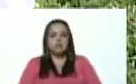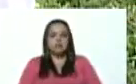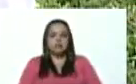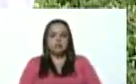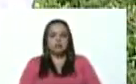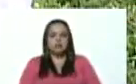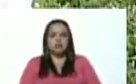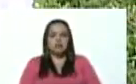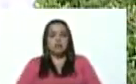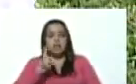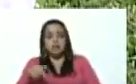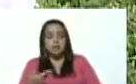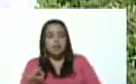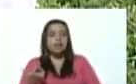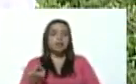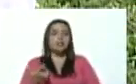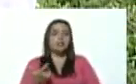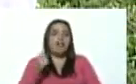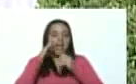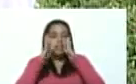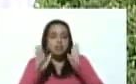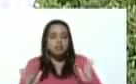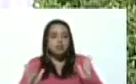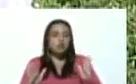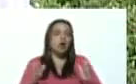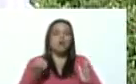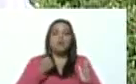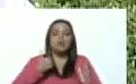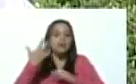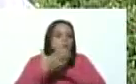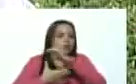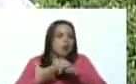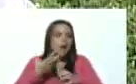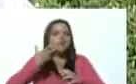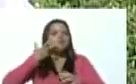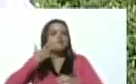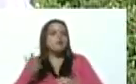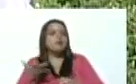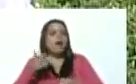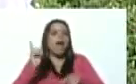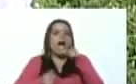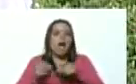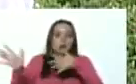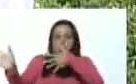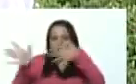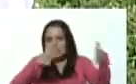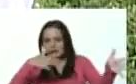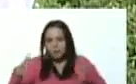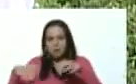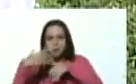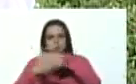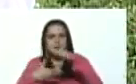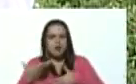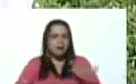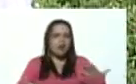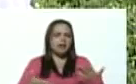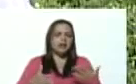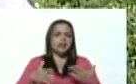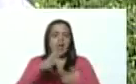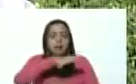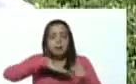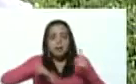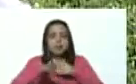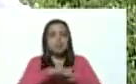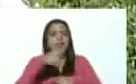para afrontar cualquier situación sobrevenida, una situación de un evento atmosférico, etcétera, etcétera. Entonces el pueblo ahí mismo organizado